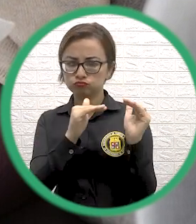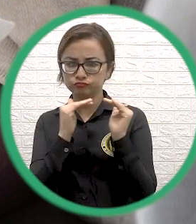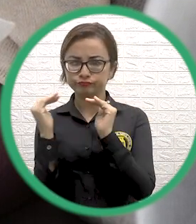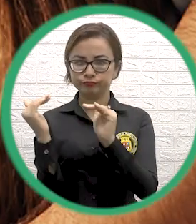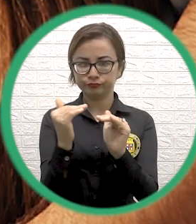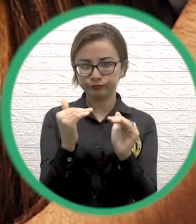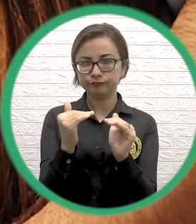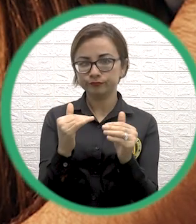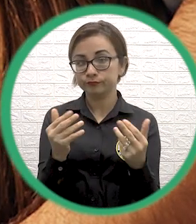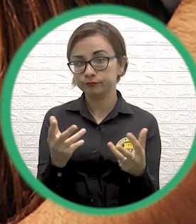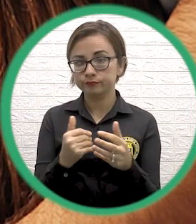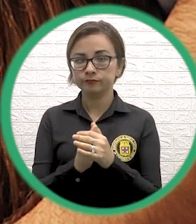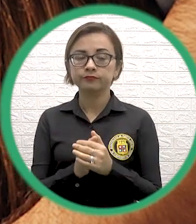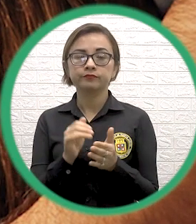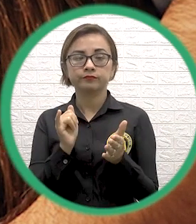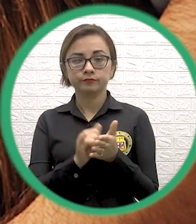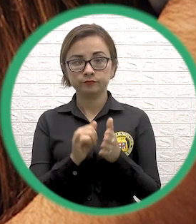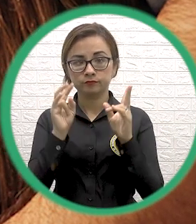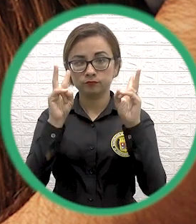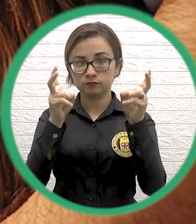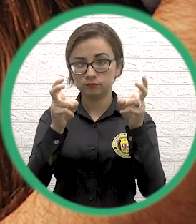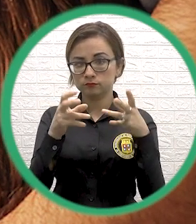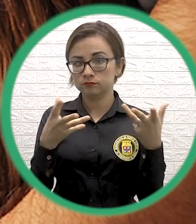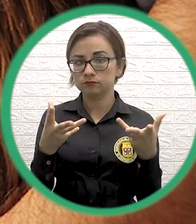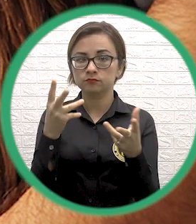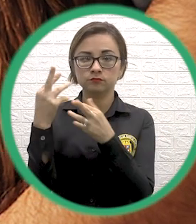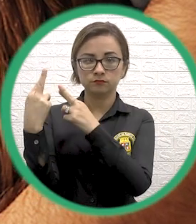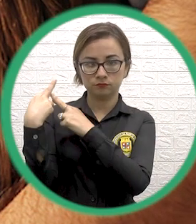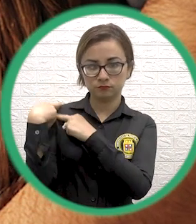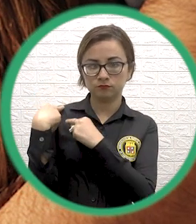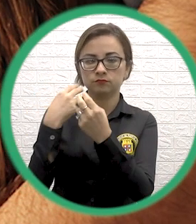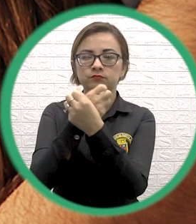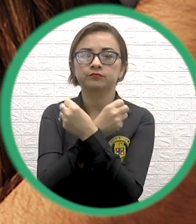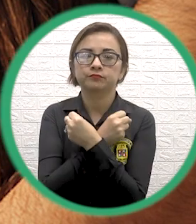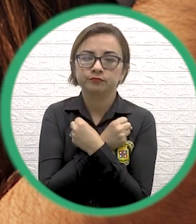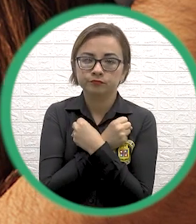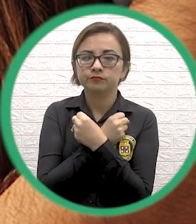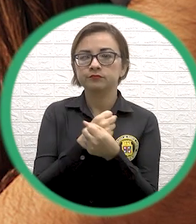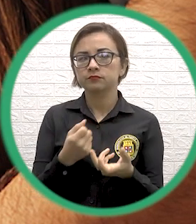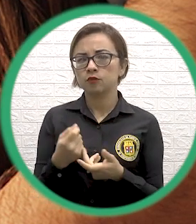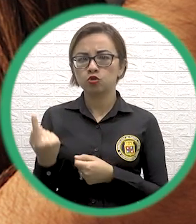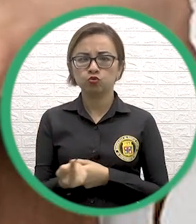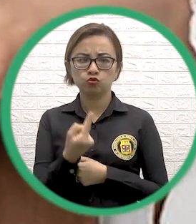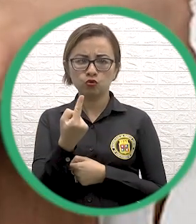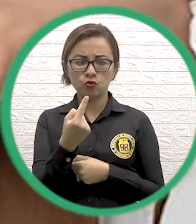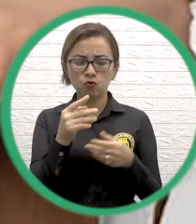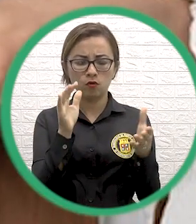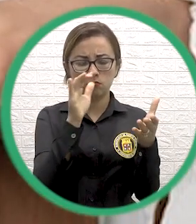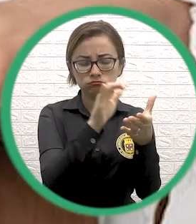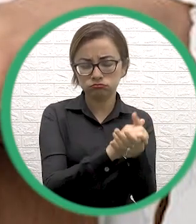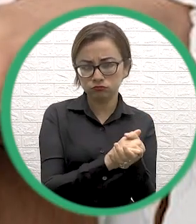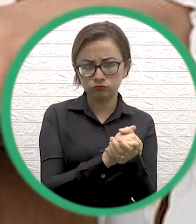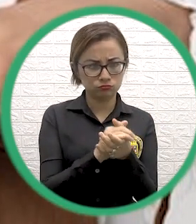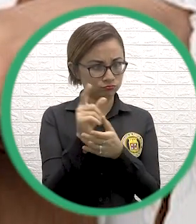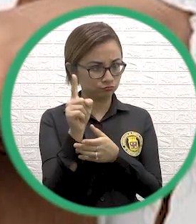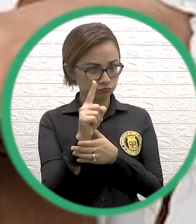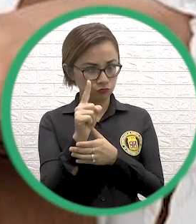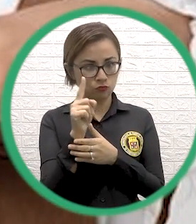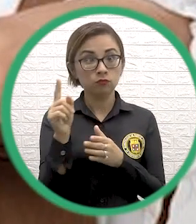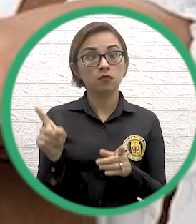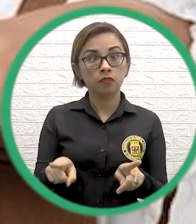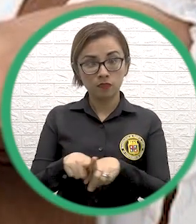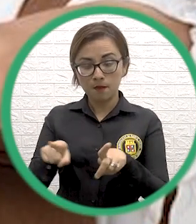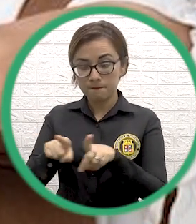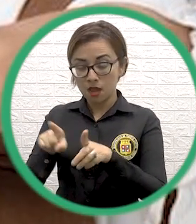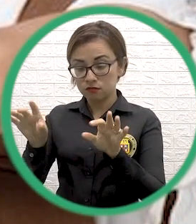ser de forma equilibrada. Este tema de responsabilidad afectiva no solo se aplica en relaciones de pareja, sino